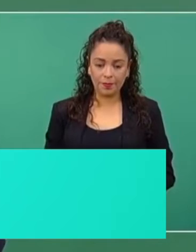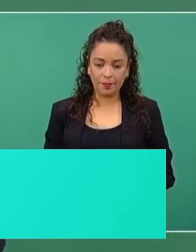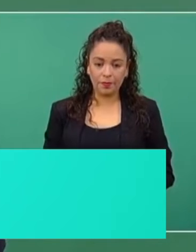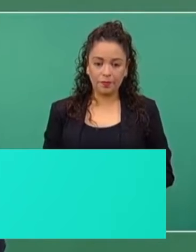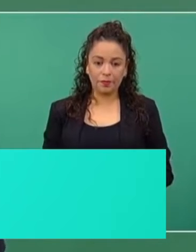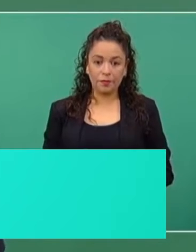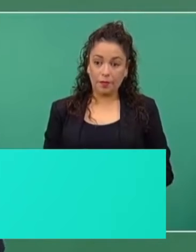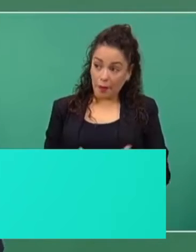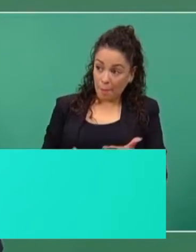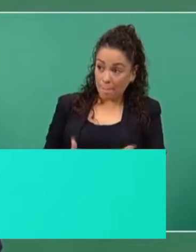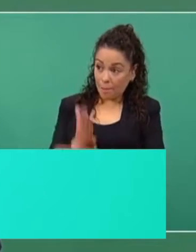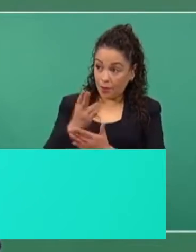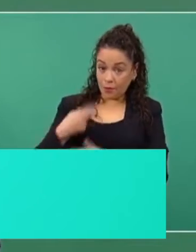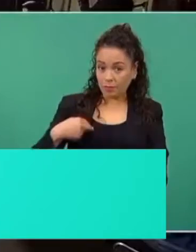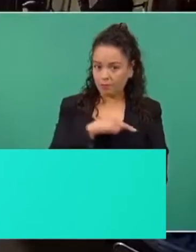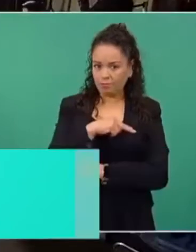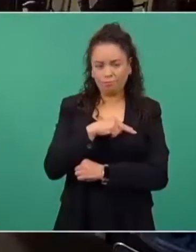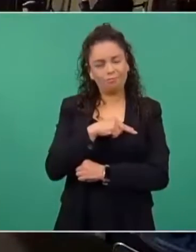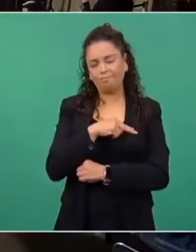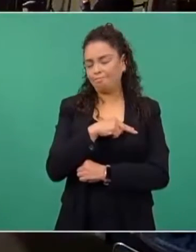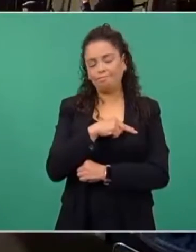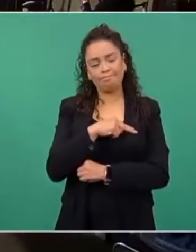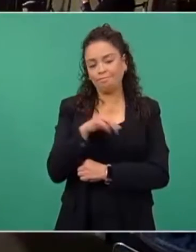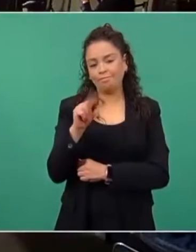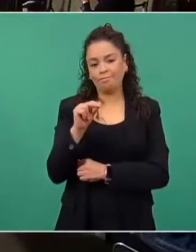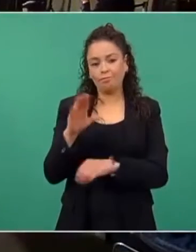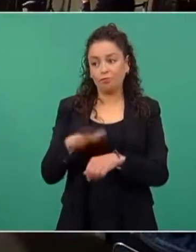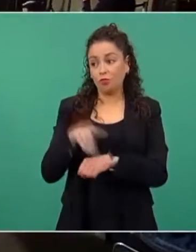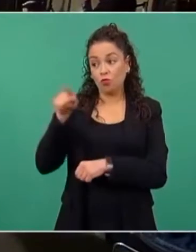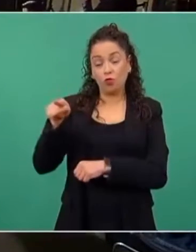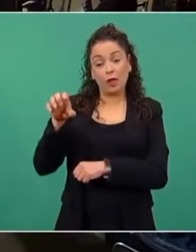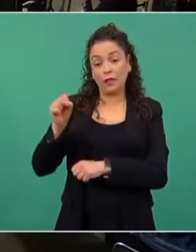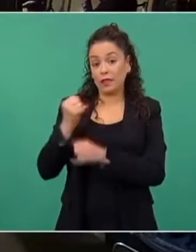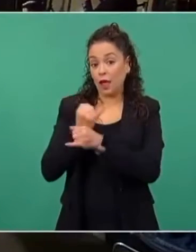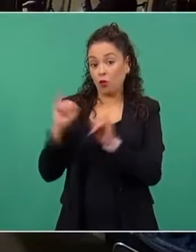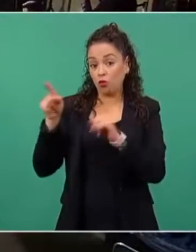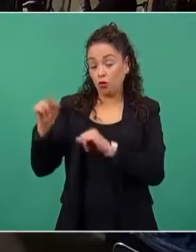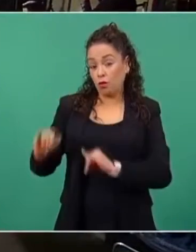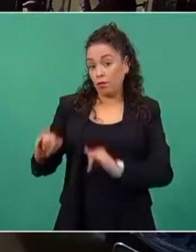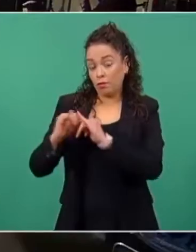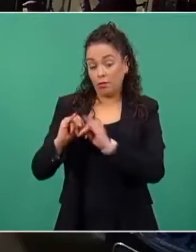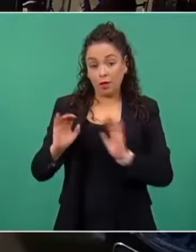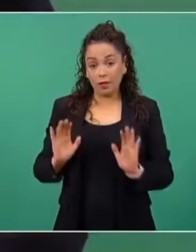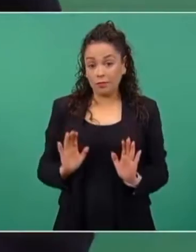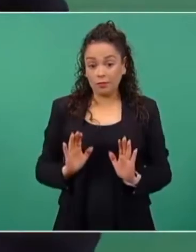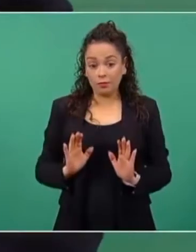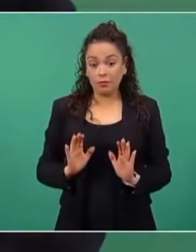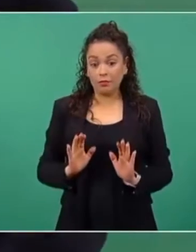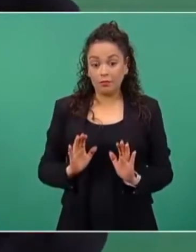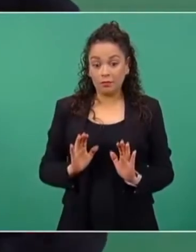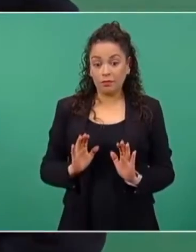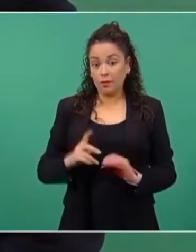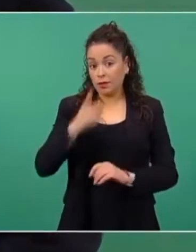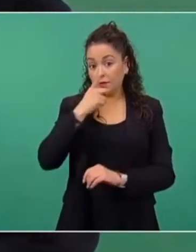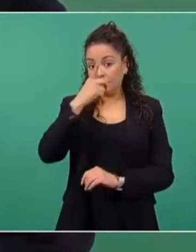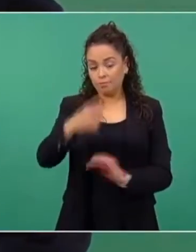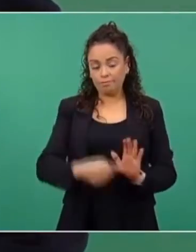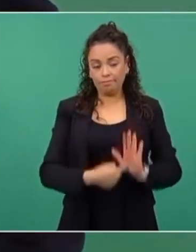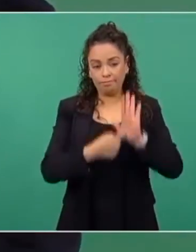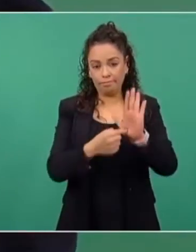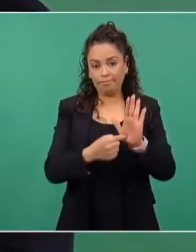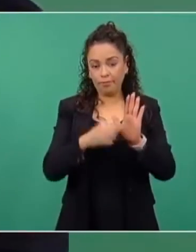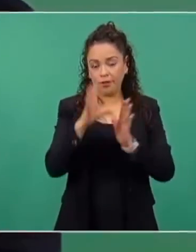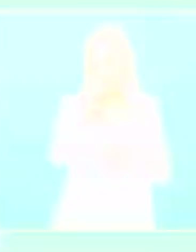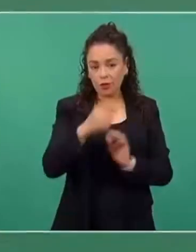meternos, porque es una institución autónoma, de conformidad con la Constitución.